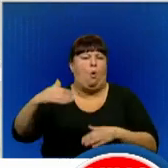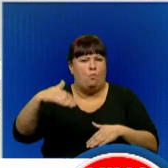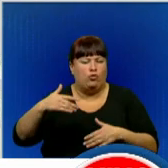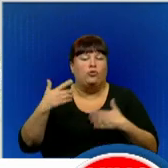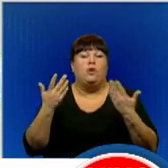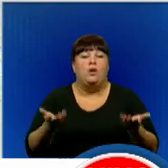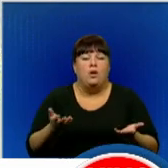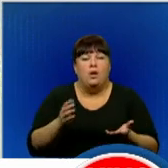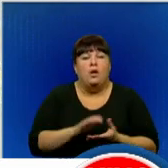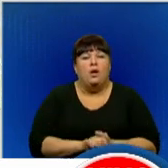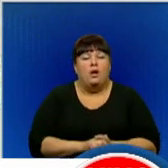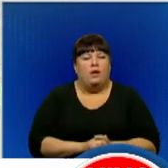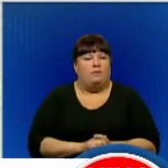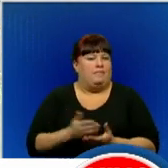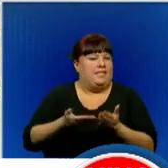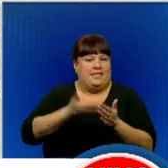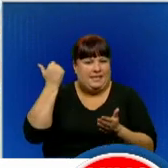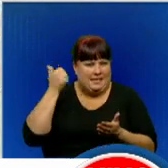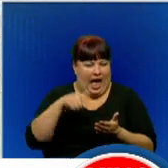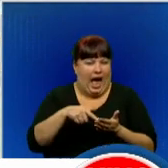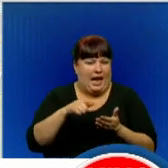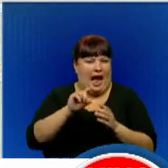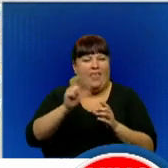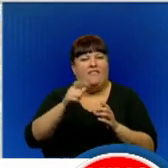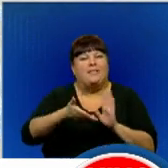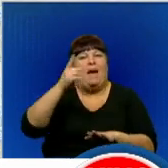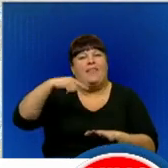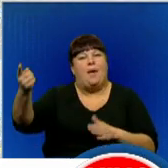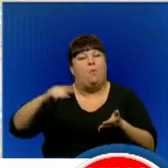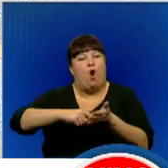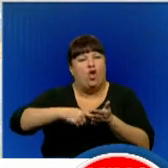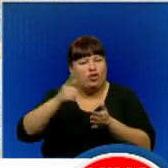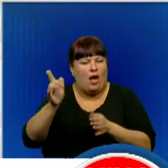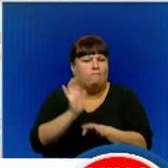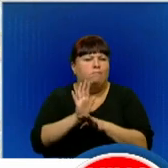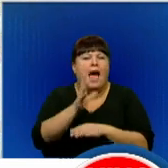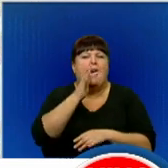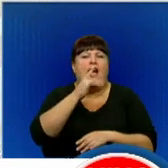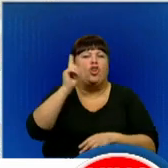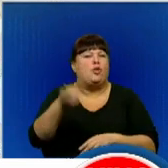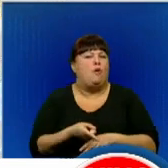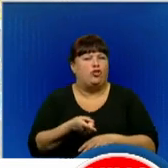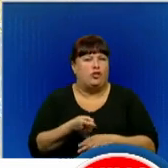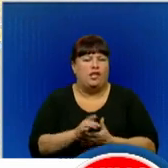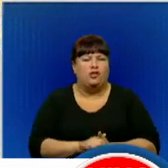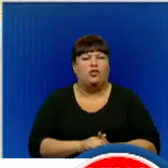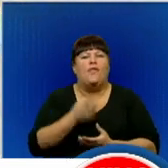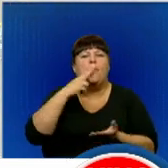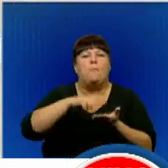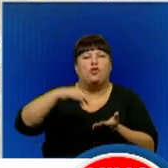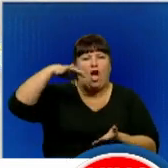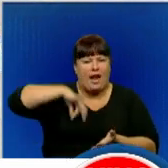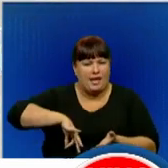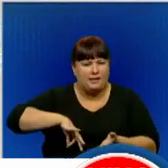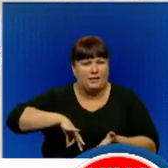tanto se eliminó el excedente conurbano blanes en que se presentaba el 14 por ciento del impuesto a la ganancia